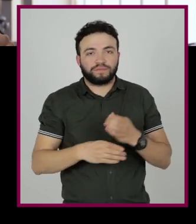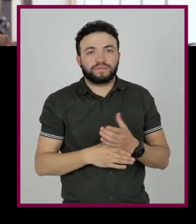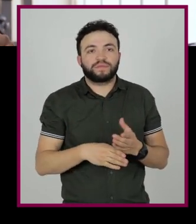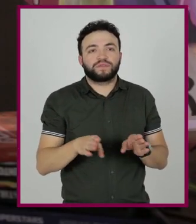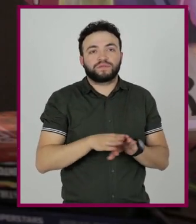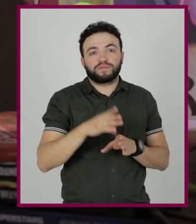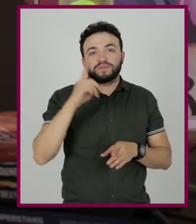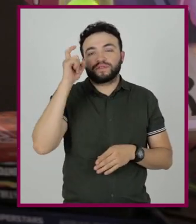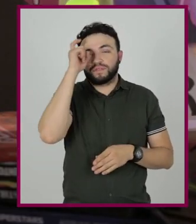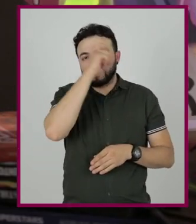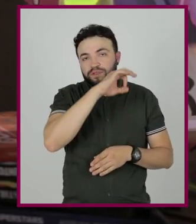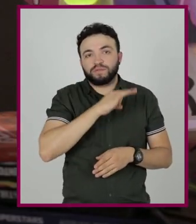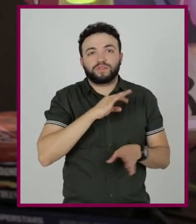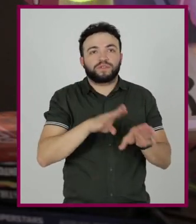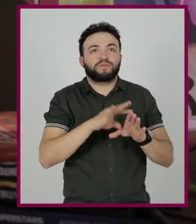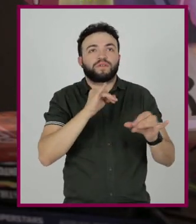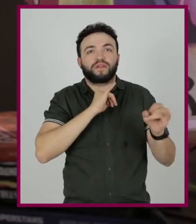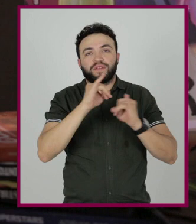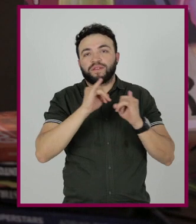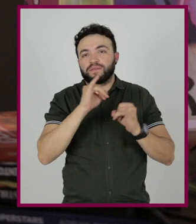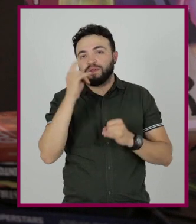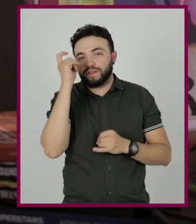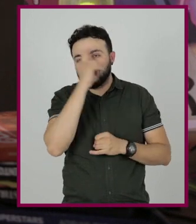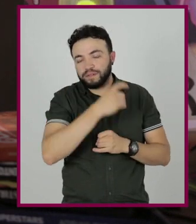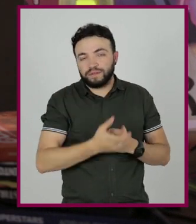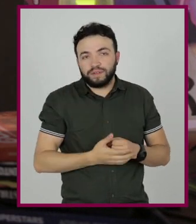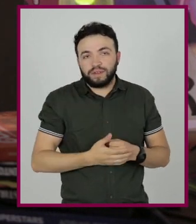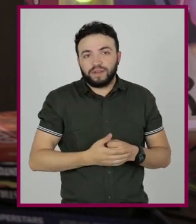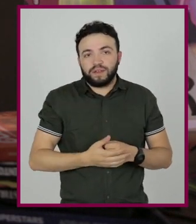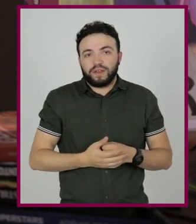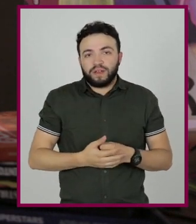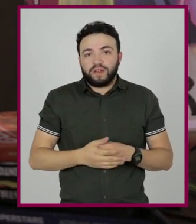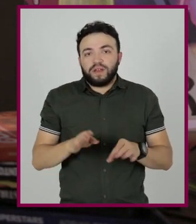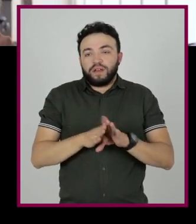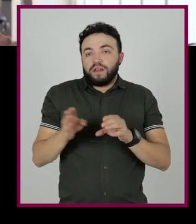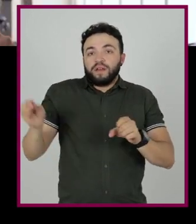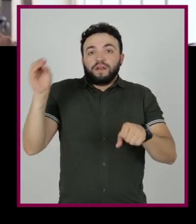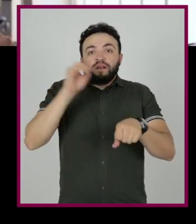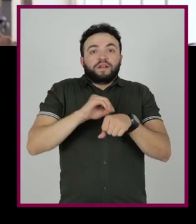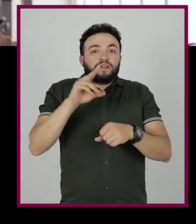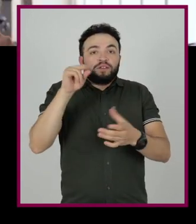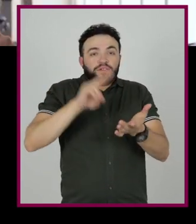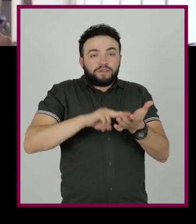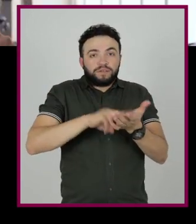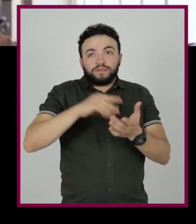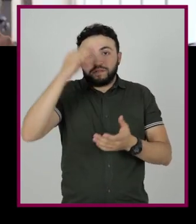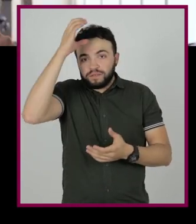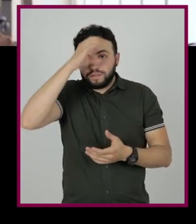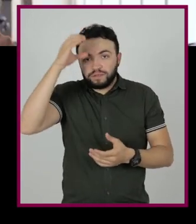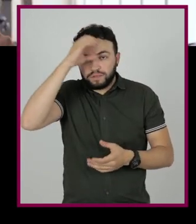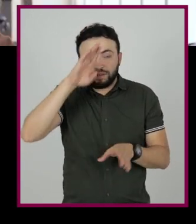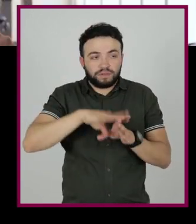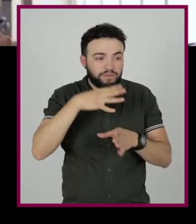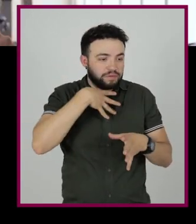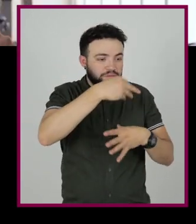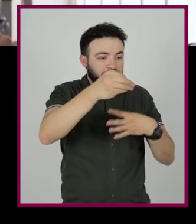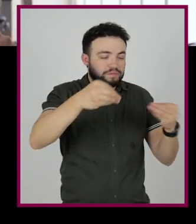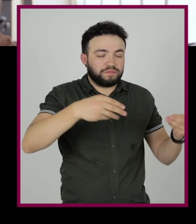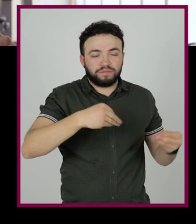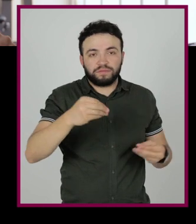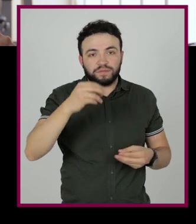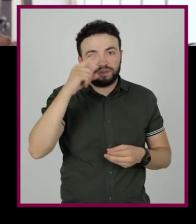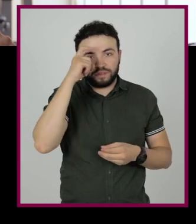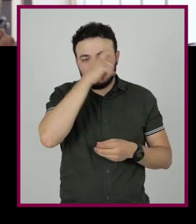¿Cuál? La dificultad de interpretación a menudo puede derivar en inferencias inválidas del conocimiento contenido en la